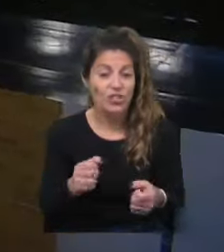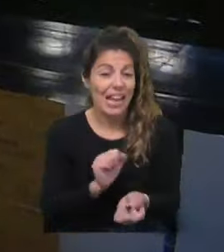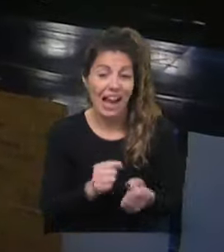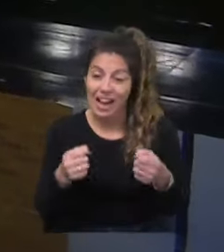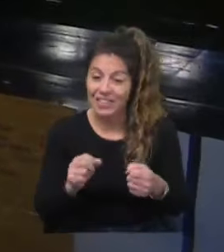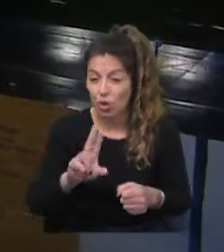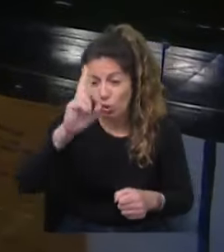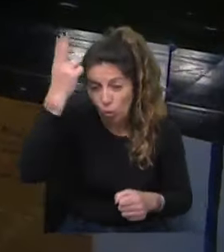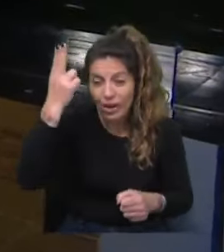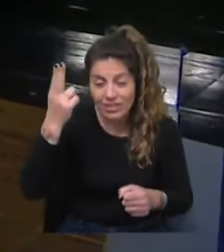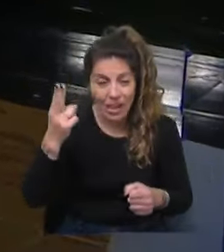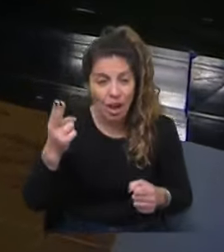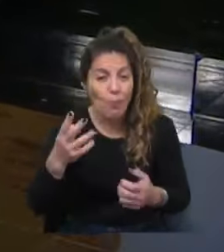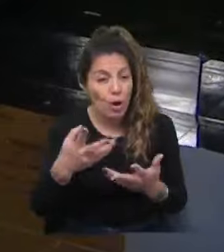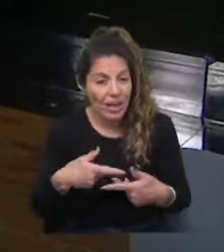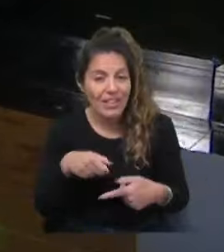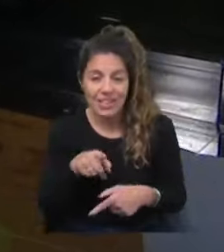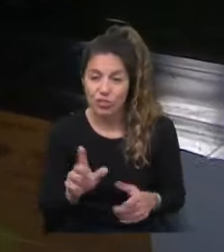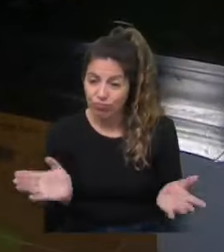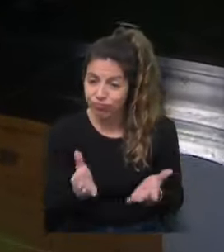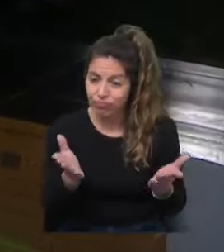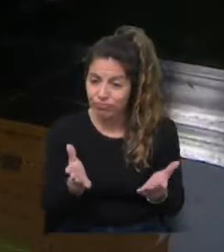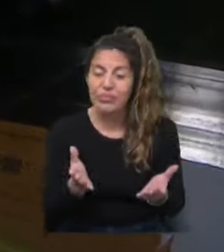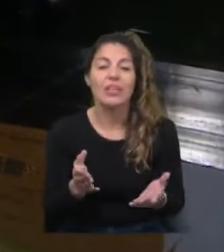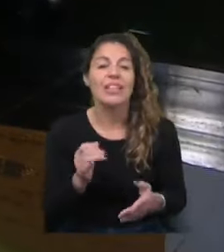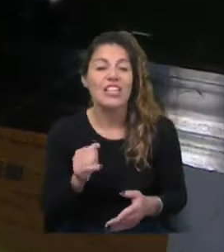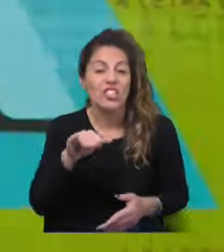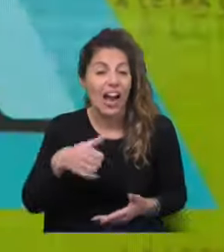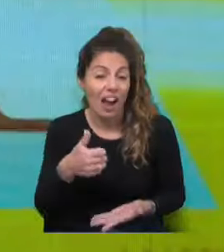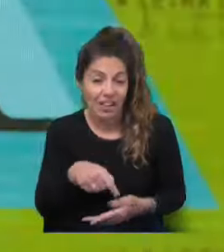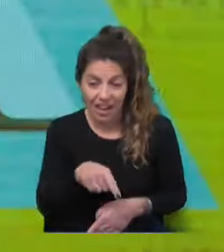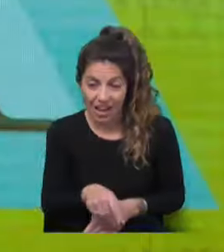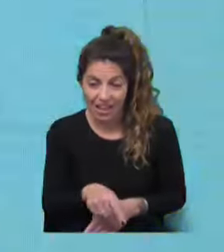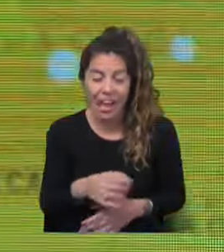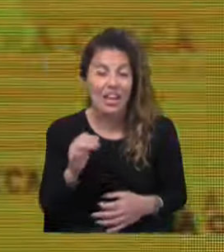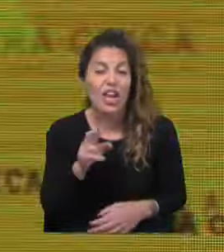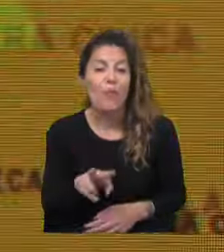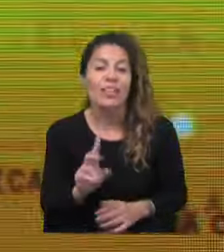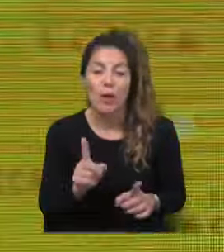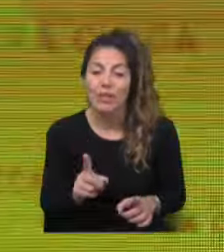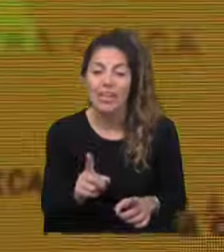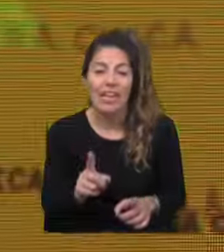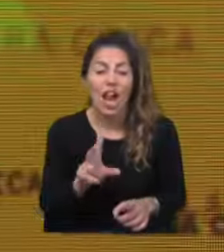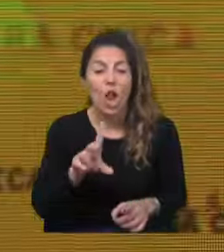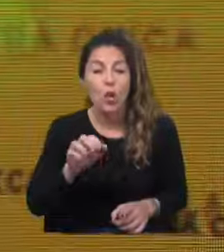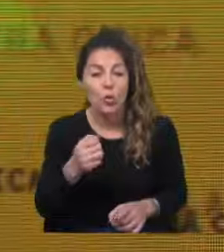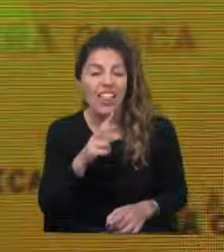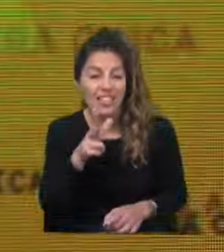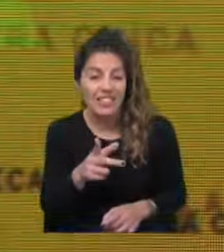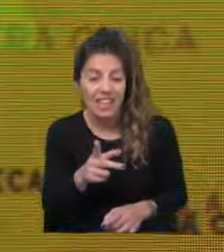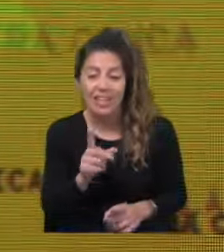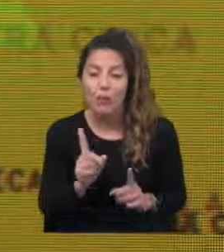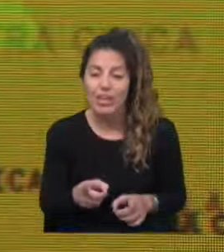uruguayas para una organización como el PCC... Y que ya están presentes acá. Claro, y hay que ver, justamente, una cosa que Luna decía en alguna nota,